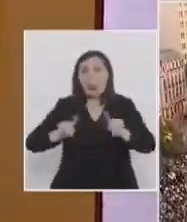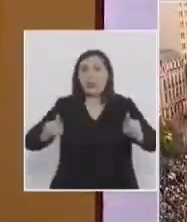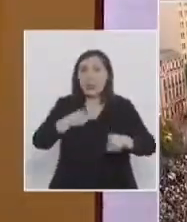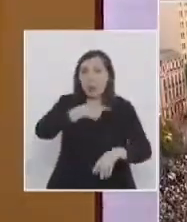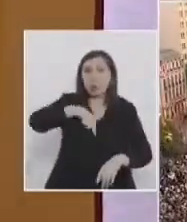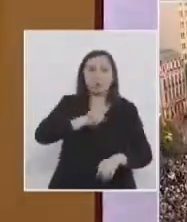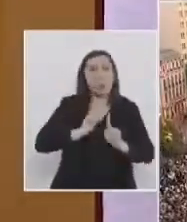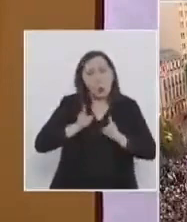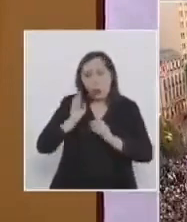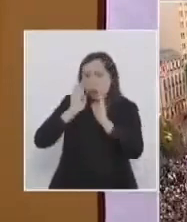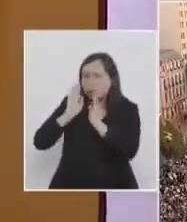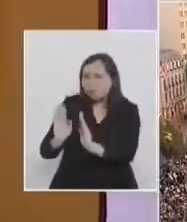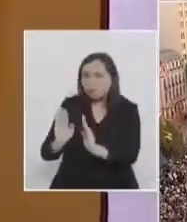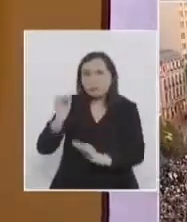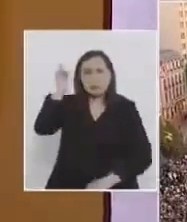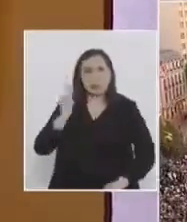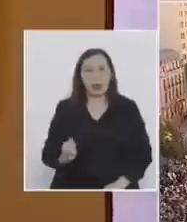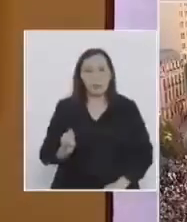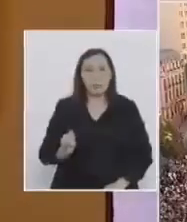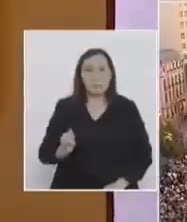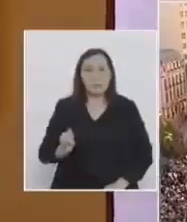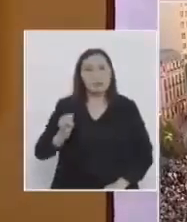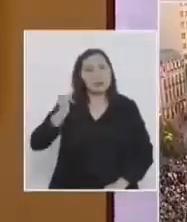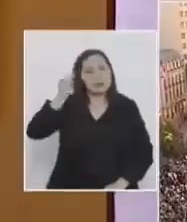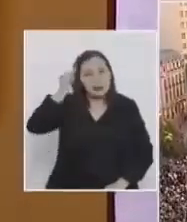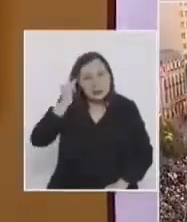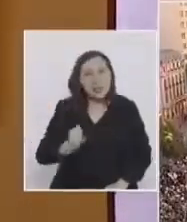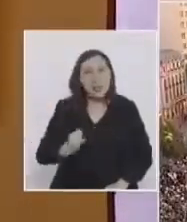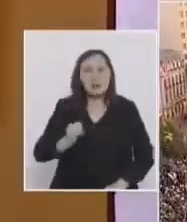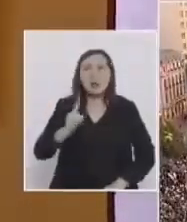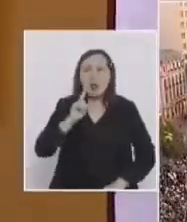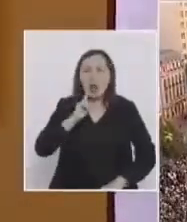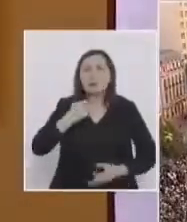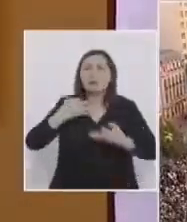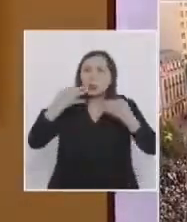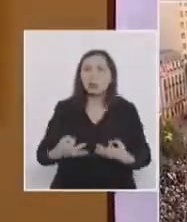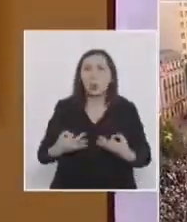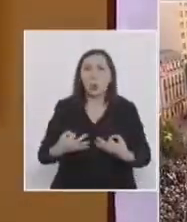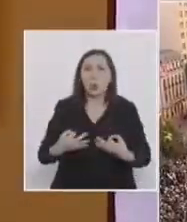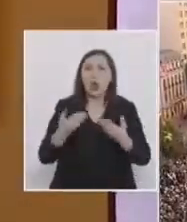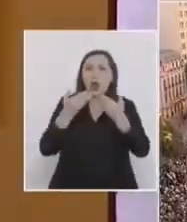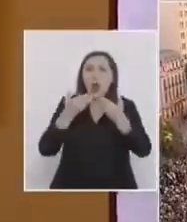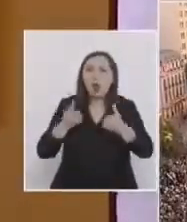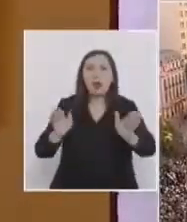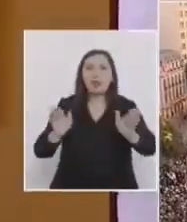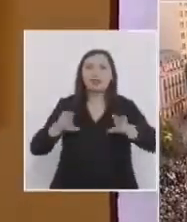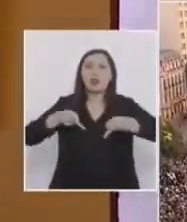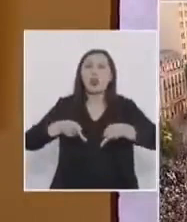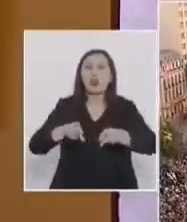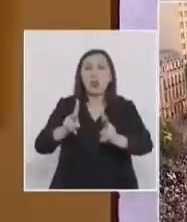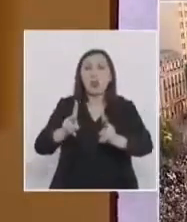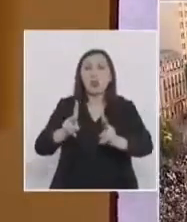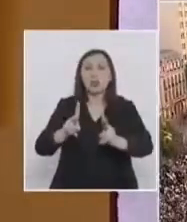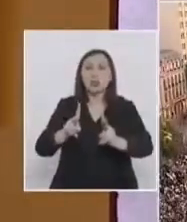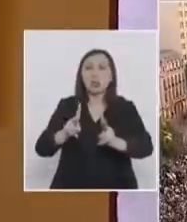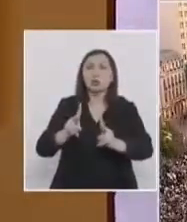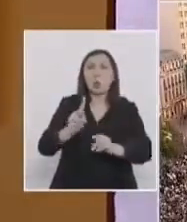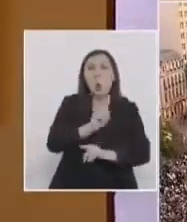nosotros. Los que siempre, siempre tendrán garantizada la libertad y el derecho de